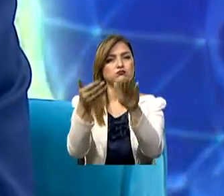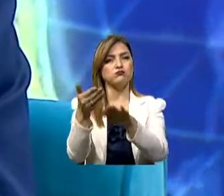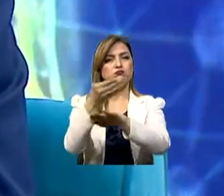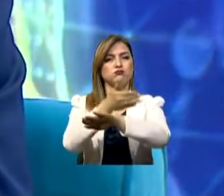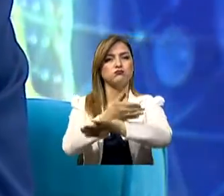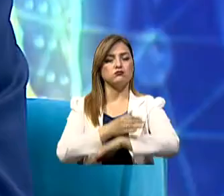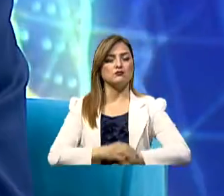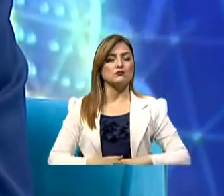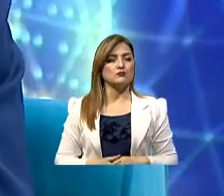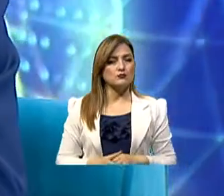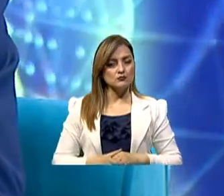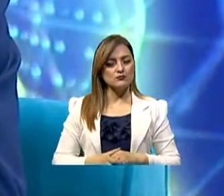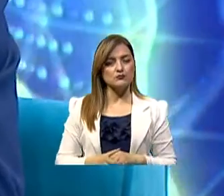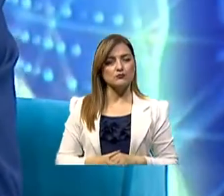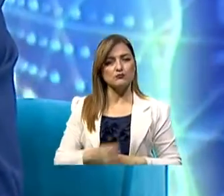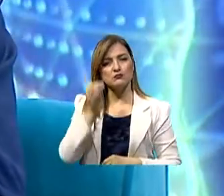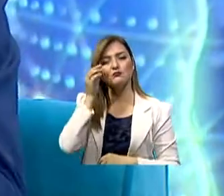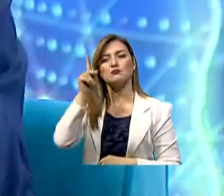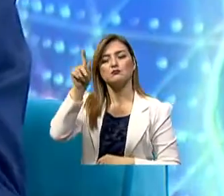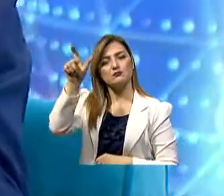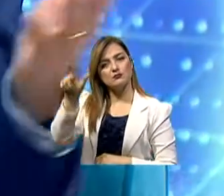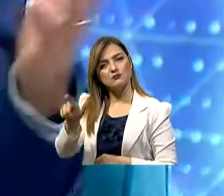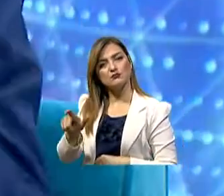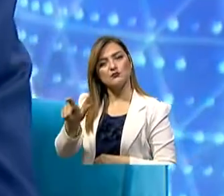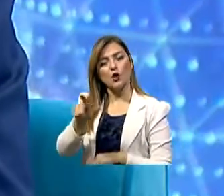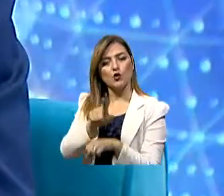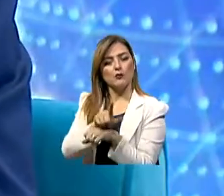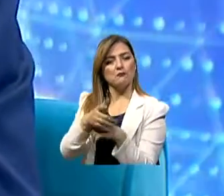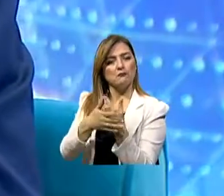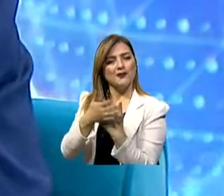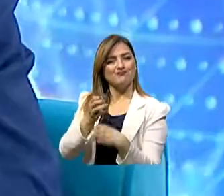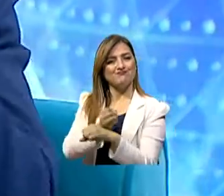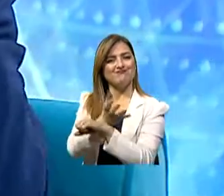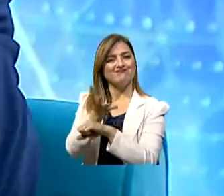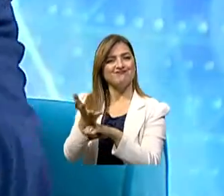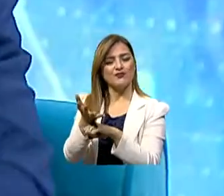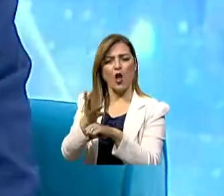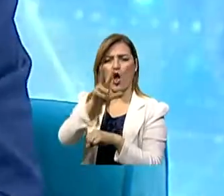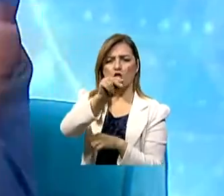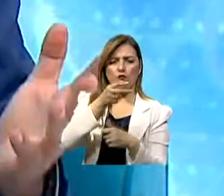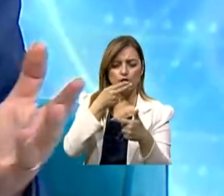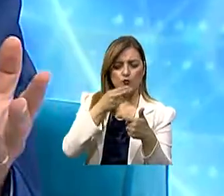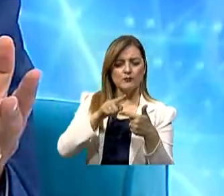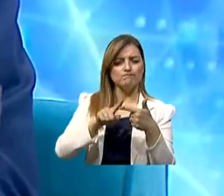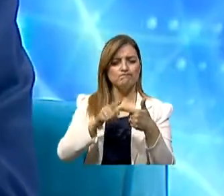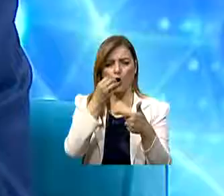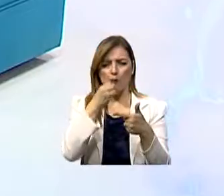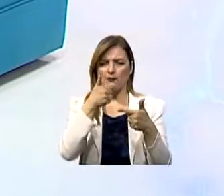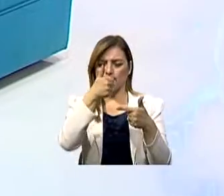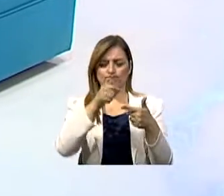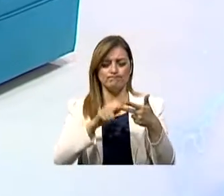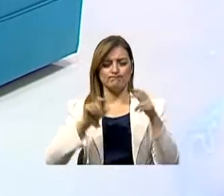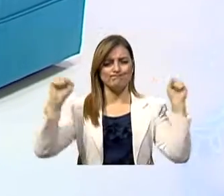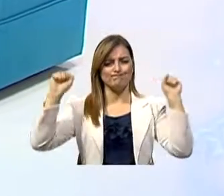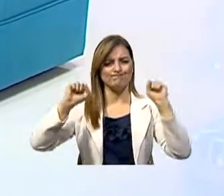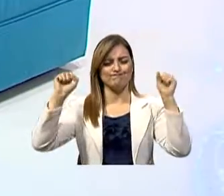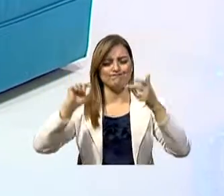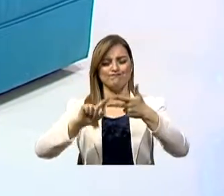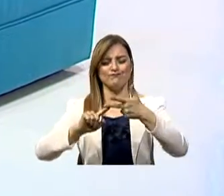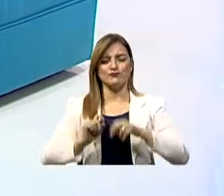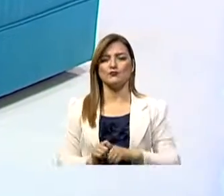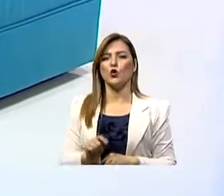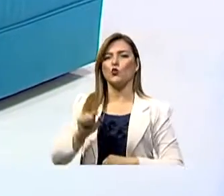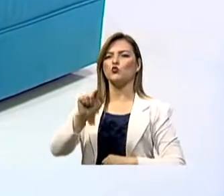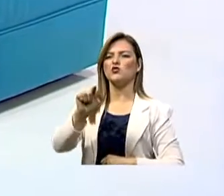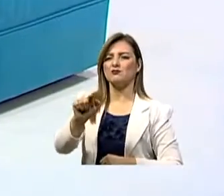pero desde el punto de vista ya de la persona porque como médico es fácil recomendar no fume o más bien al ejercicio pero no hay aparte